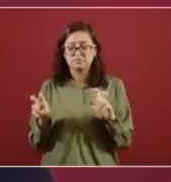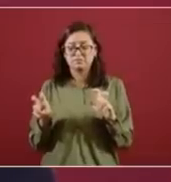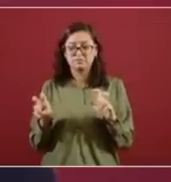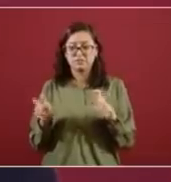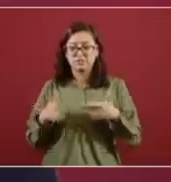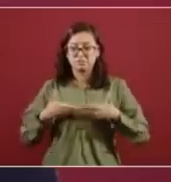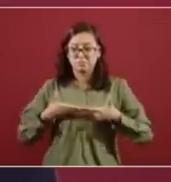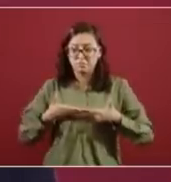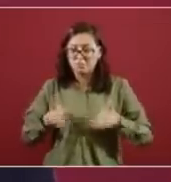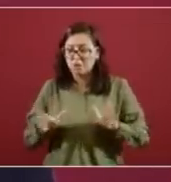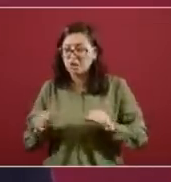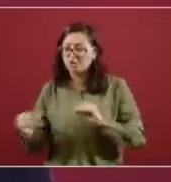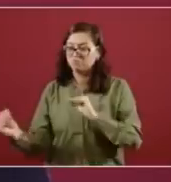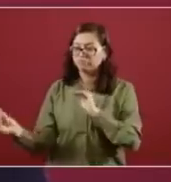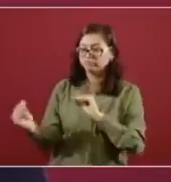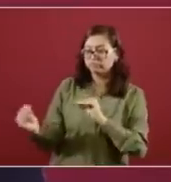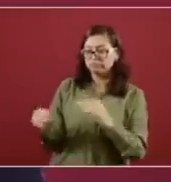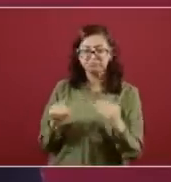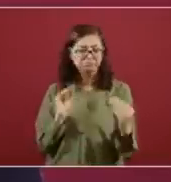esta polémica